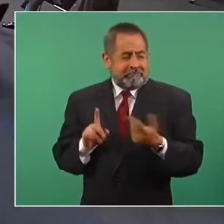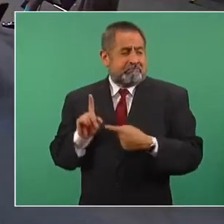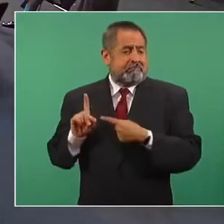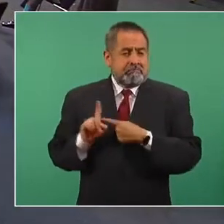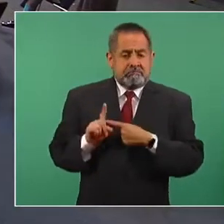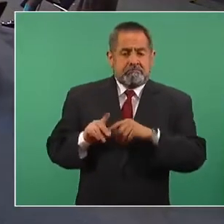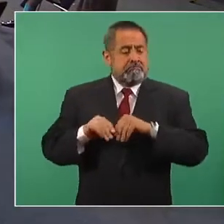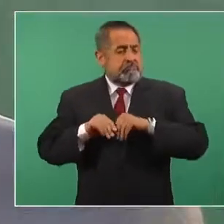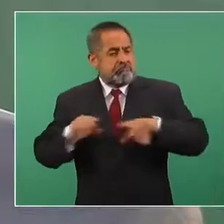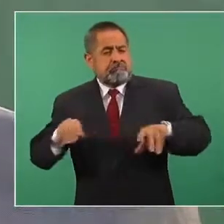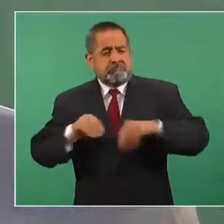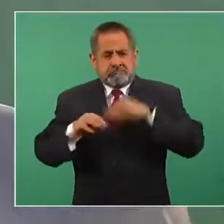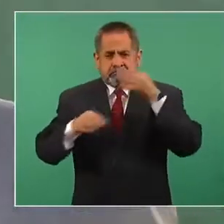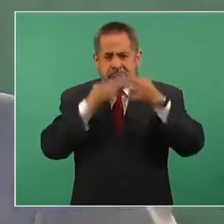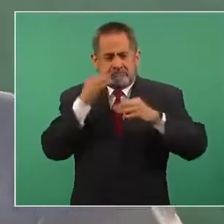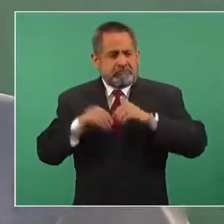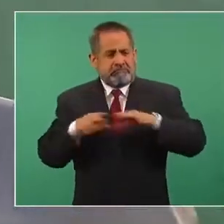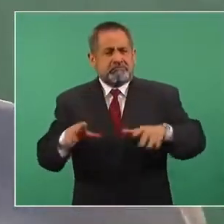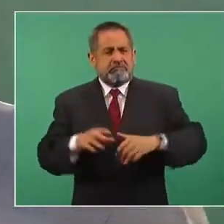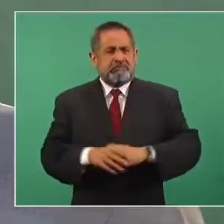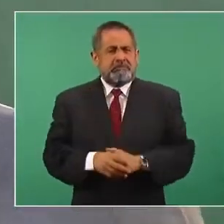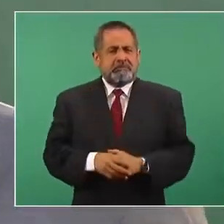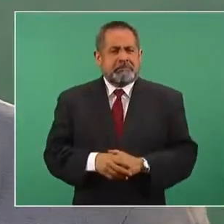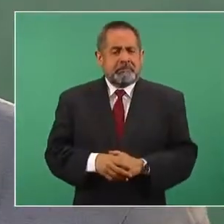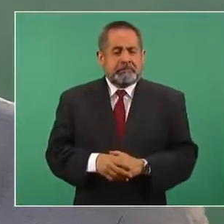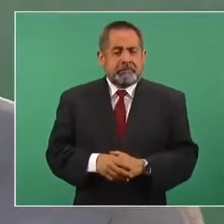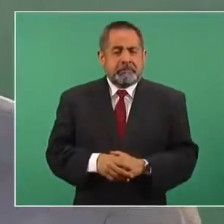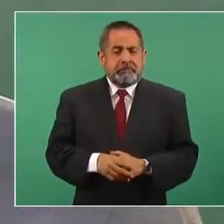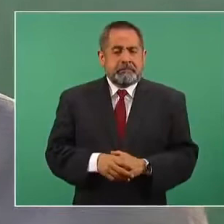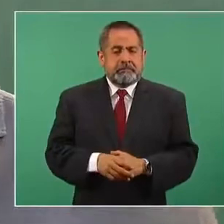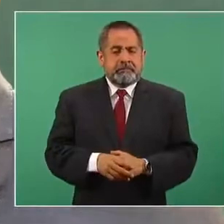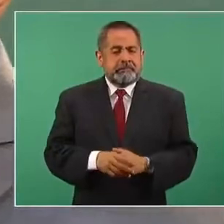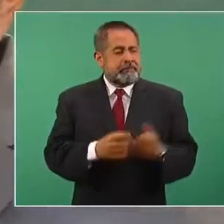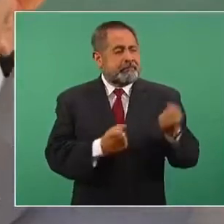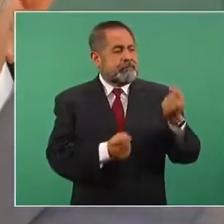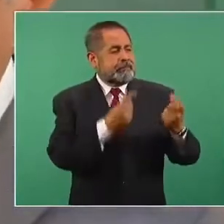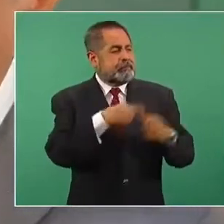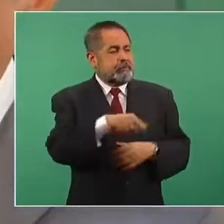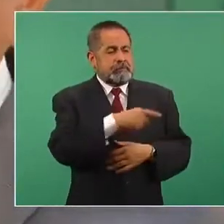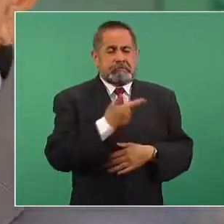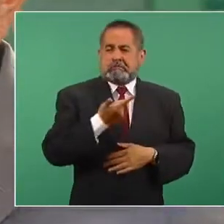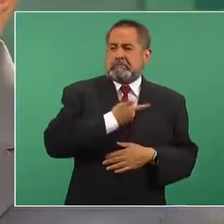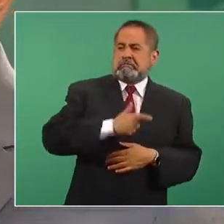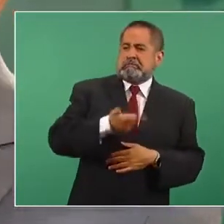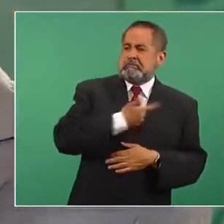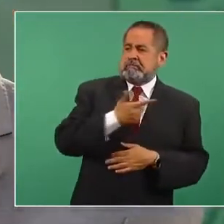informar y a algunos pues no les gusta